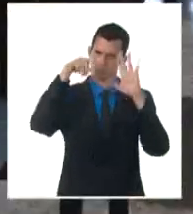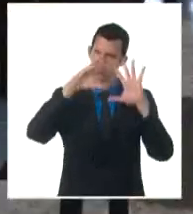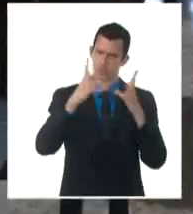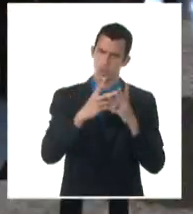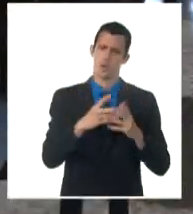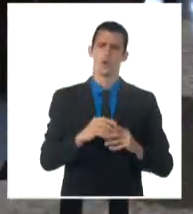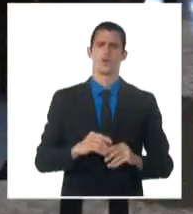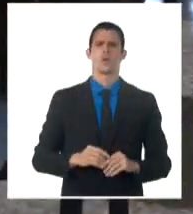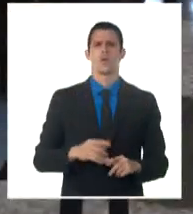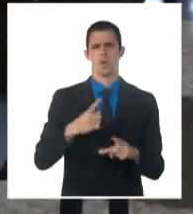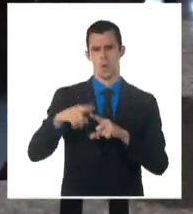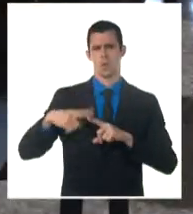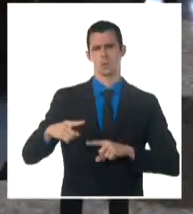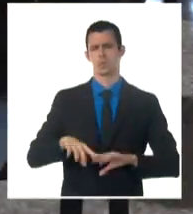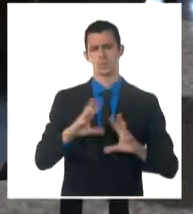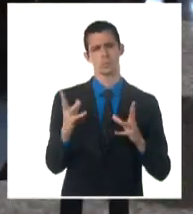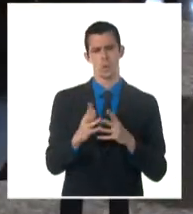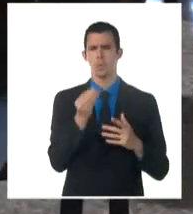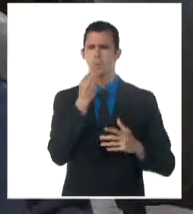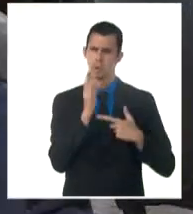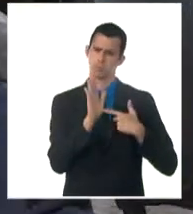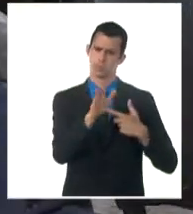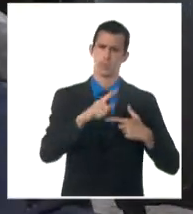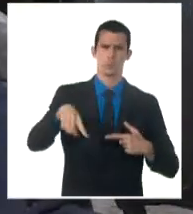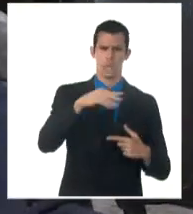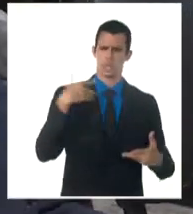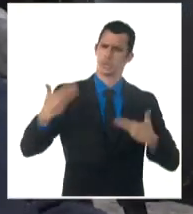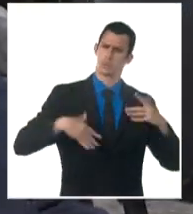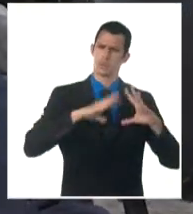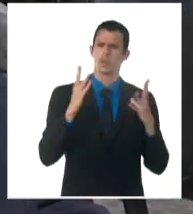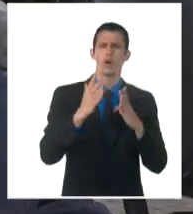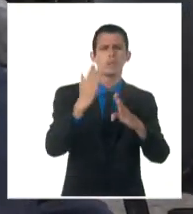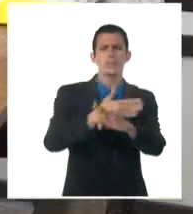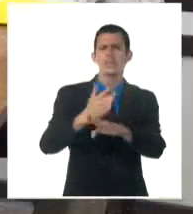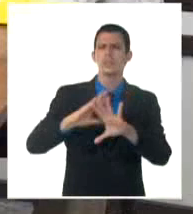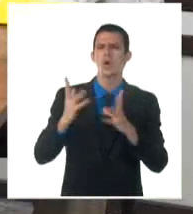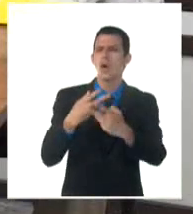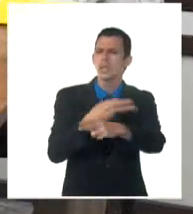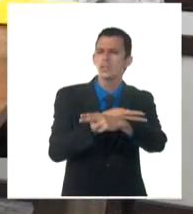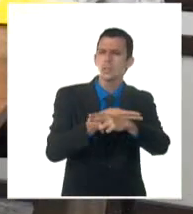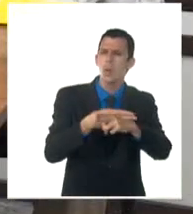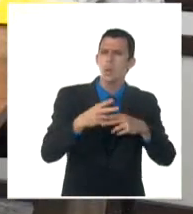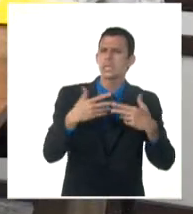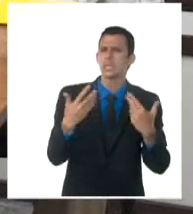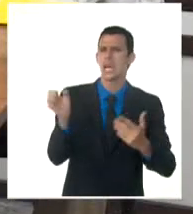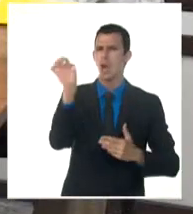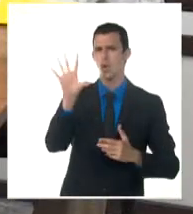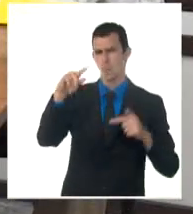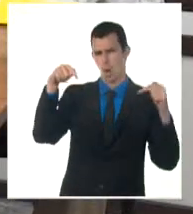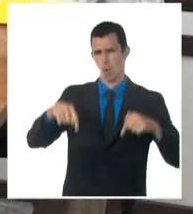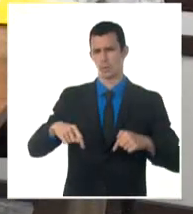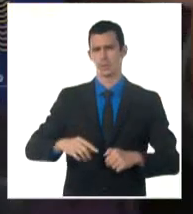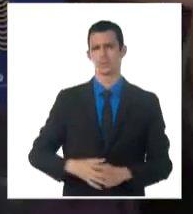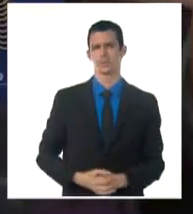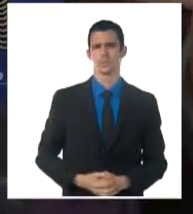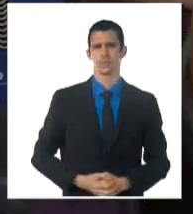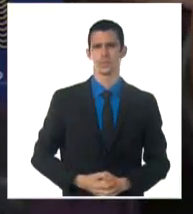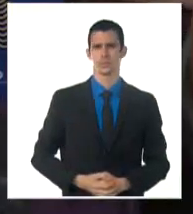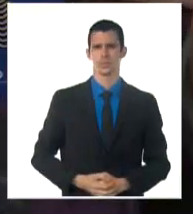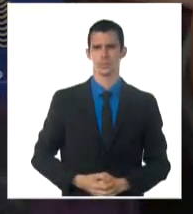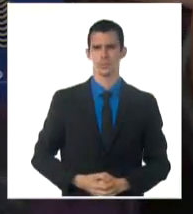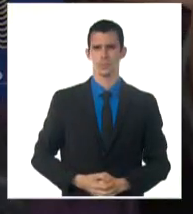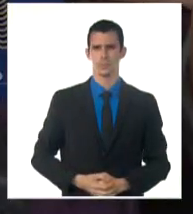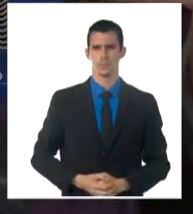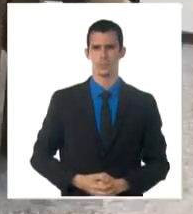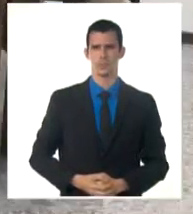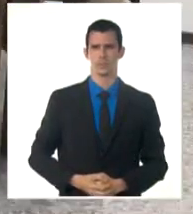Una oportunidad para transitar por diferentes escenarios del viejo continente mediante su filmografía. Leandris Noa